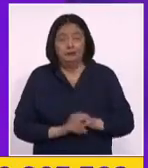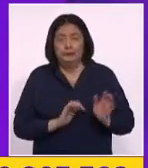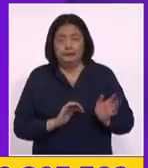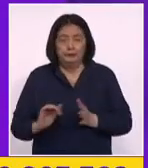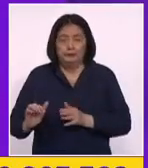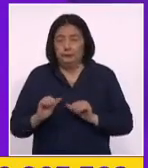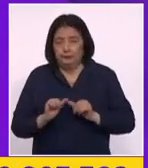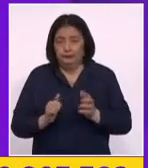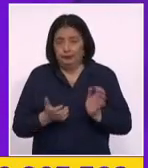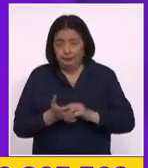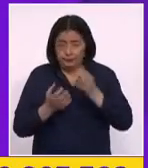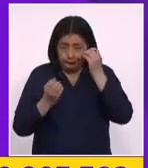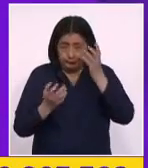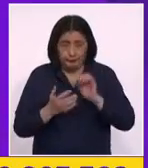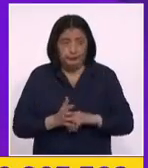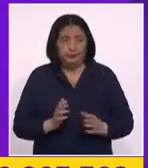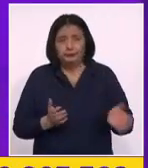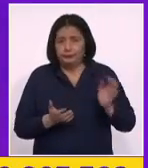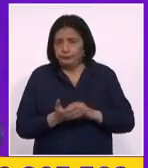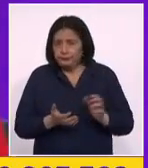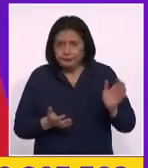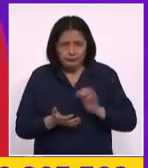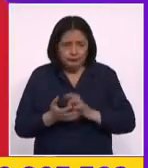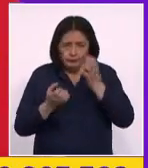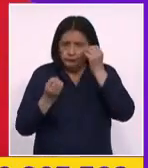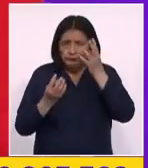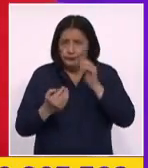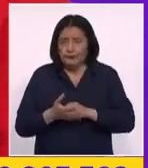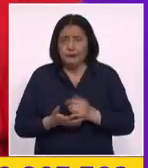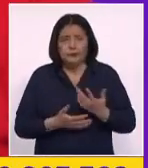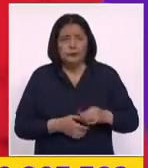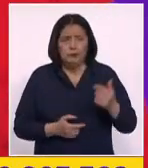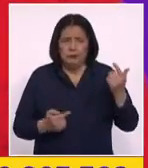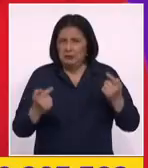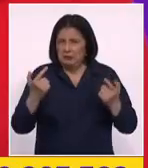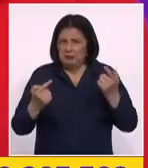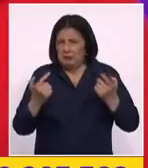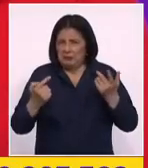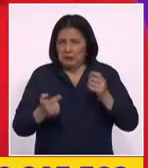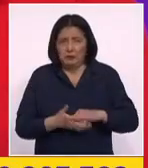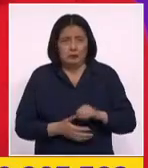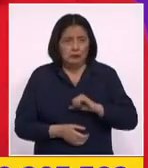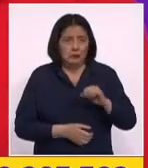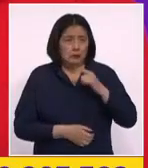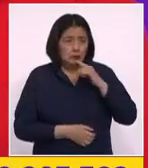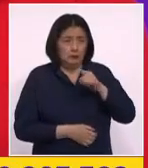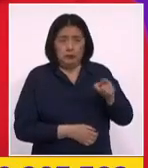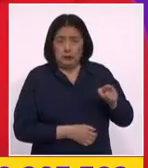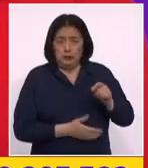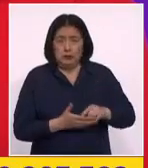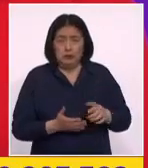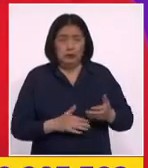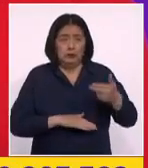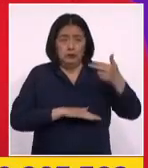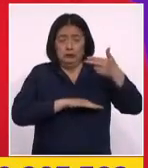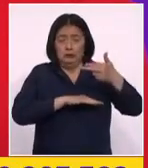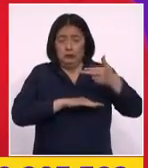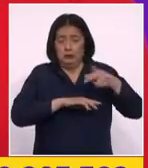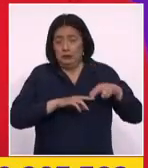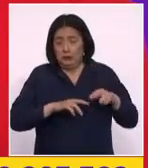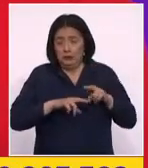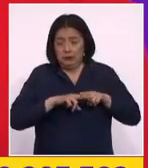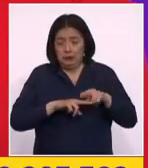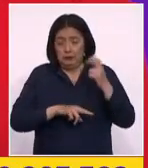Vamos a continuar con más información porque aparecen más revelaciones sobre la balacera desatada contra una mujer en la estación La Cultura.